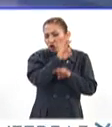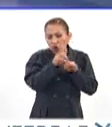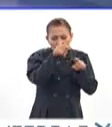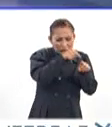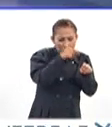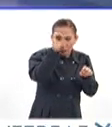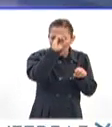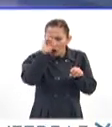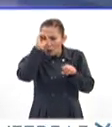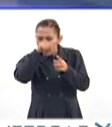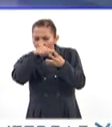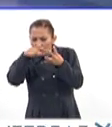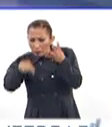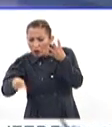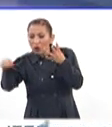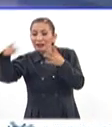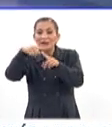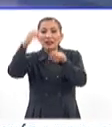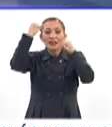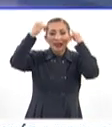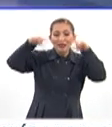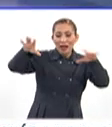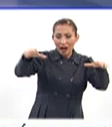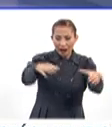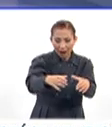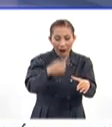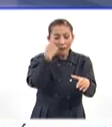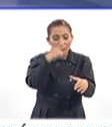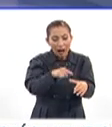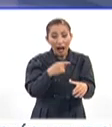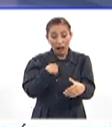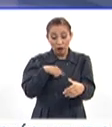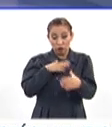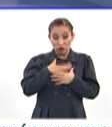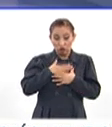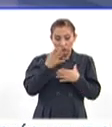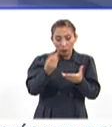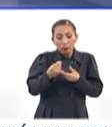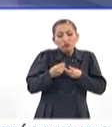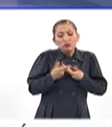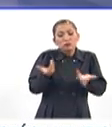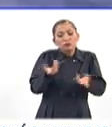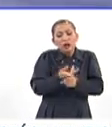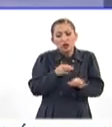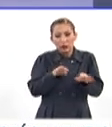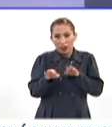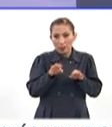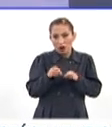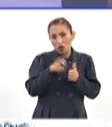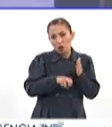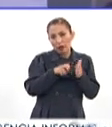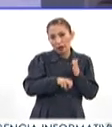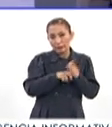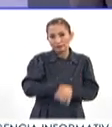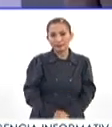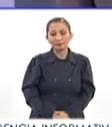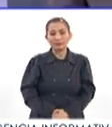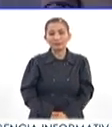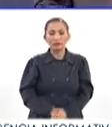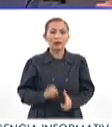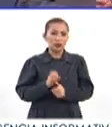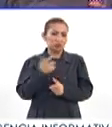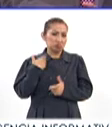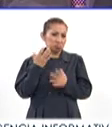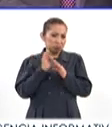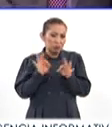los puntos de vista desde diferentes aristas para poder nosotros enriquecer nuestro trabajo en otro momento, ¿no? Entonces sí